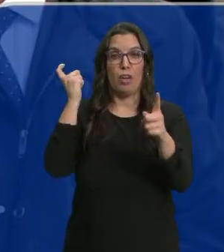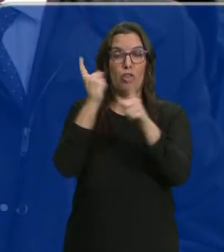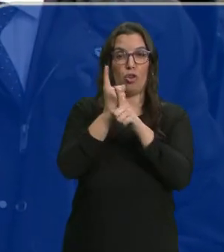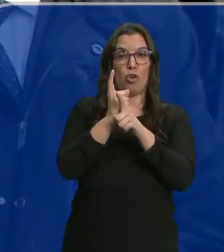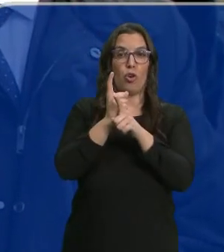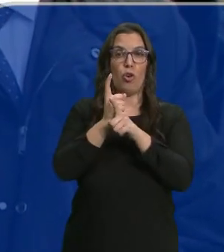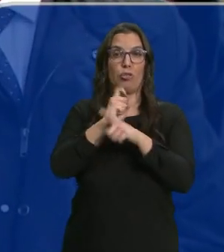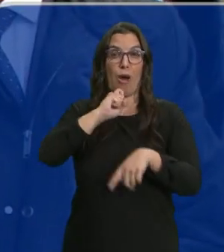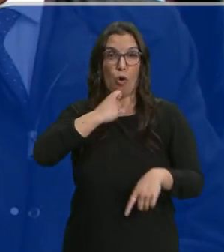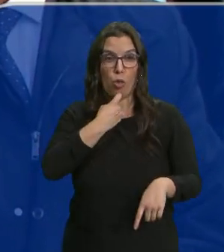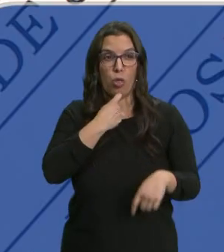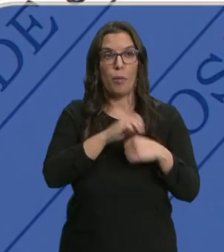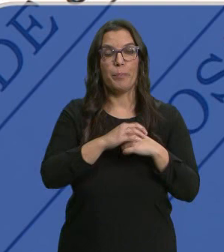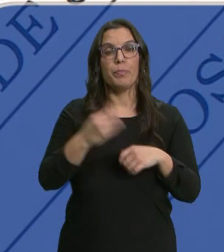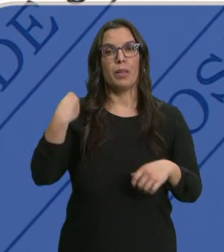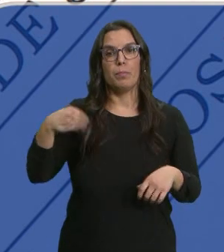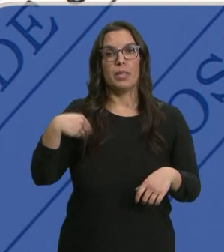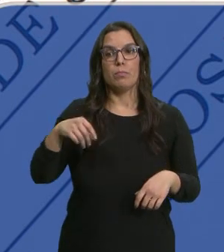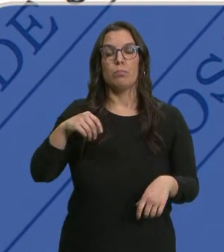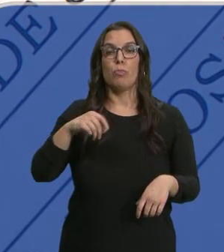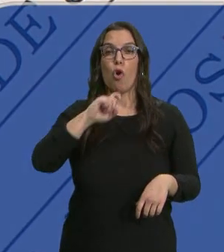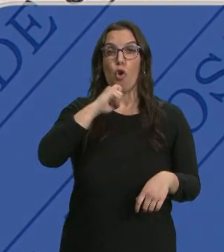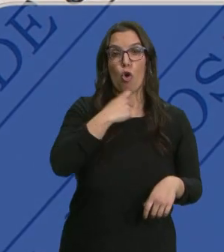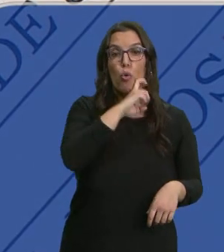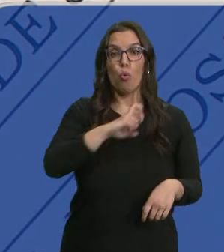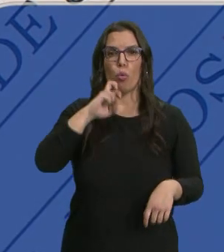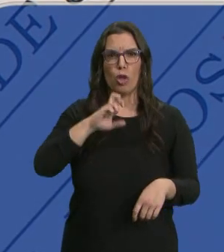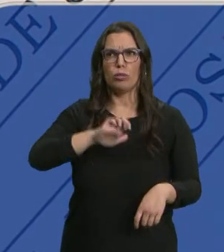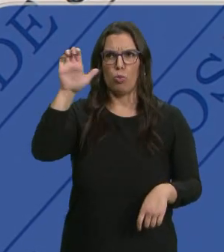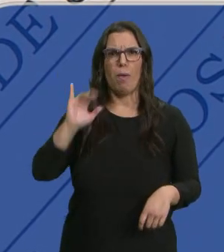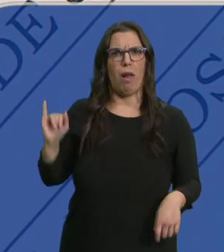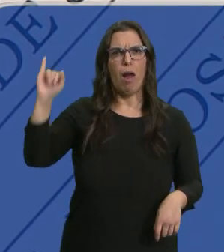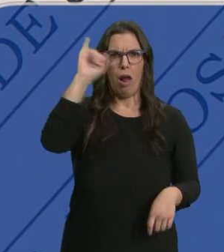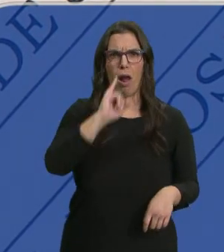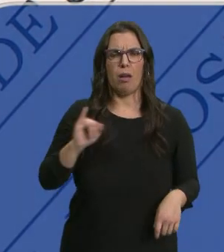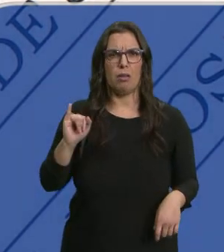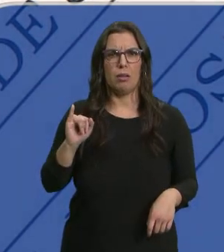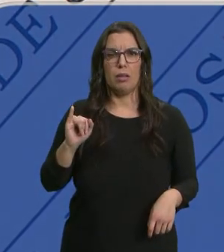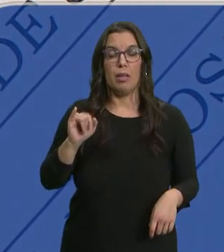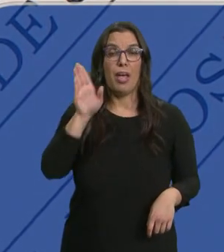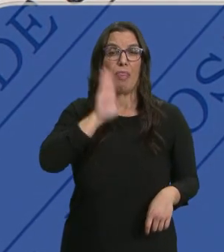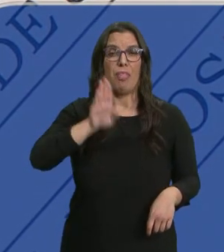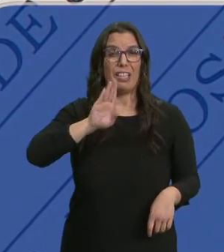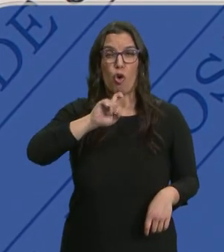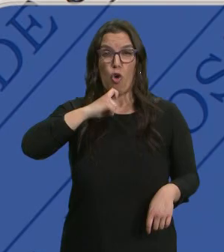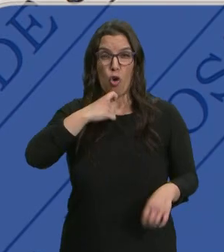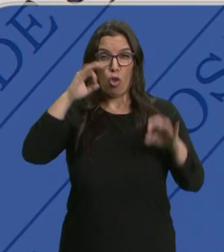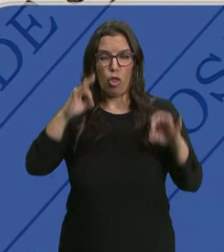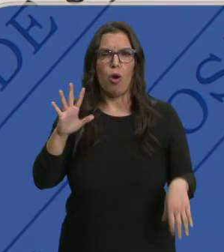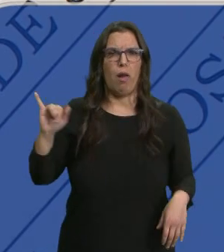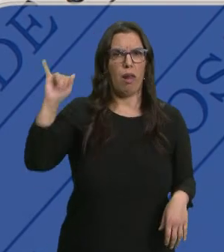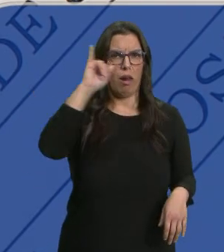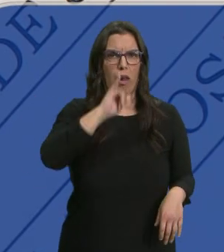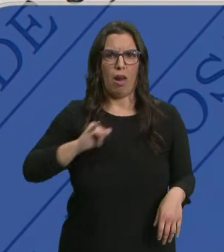ataques antisemitas. El antisemitismo es una lacra presente en Europa y los delitos de odio